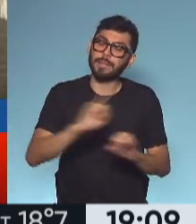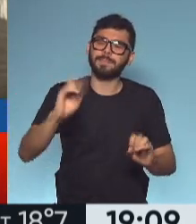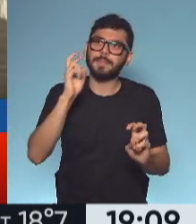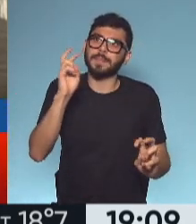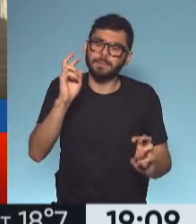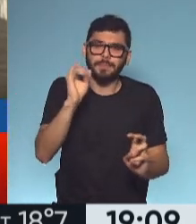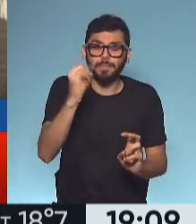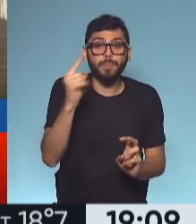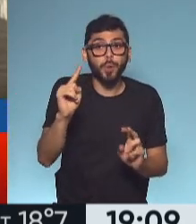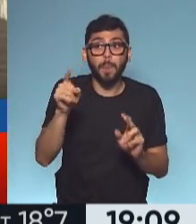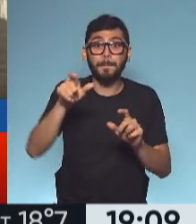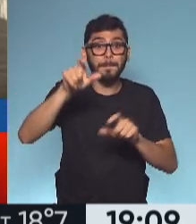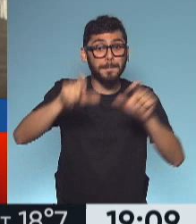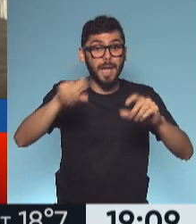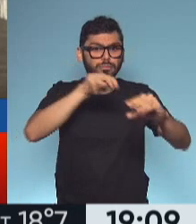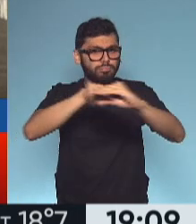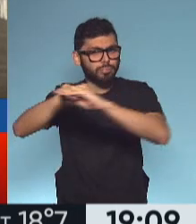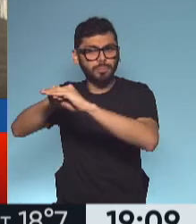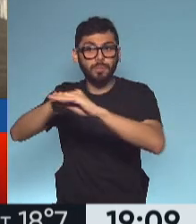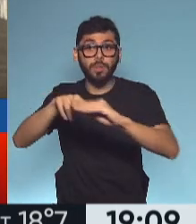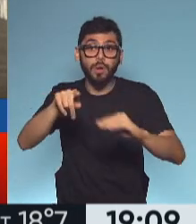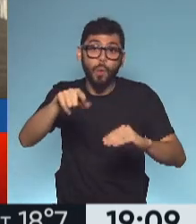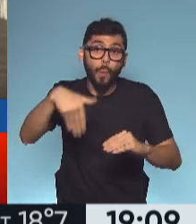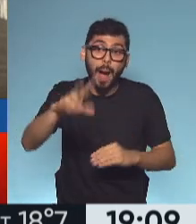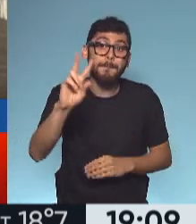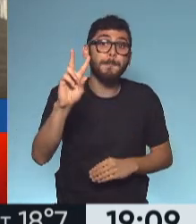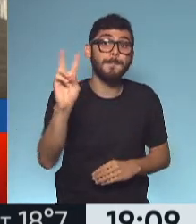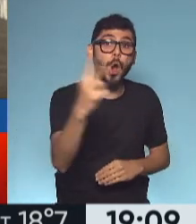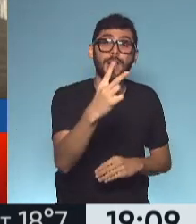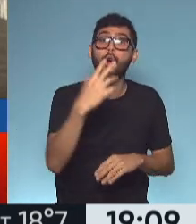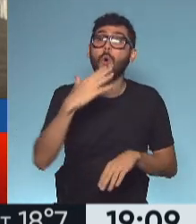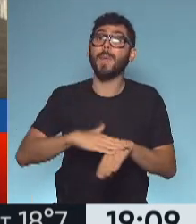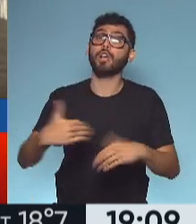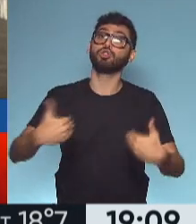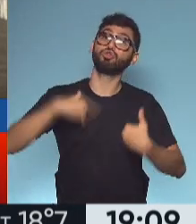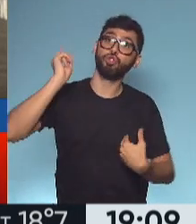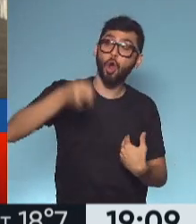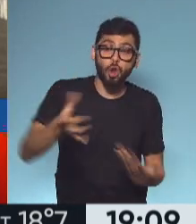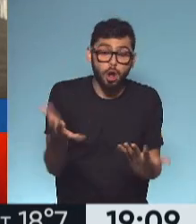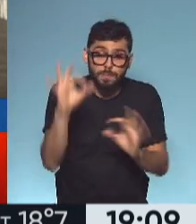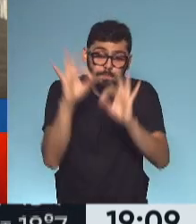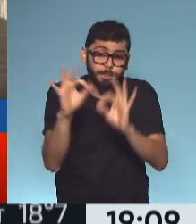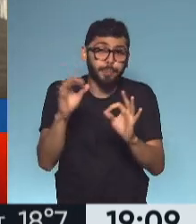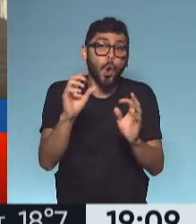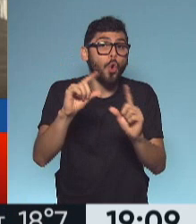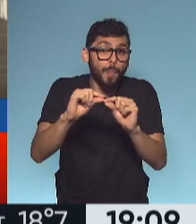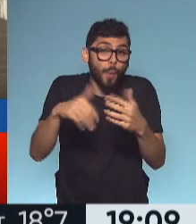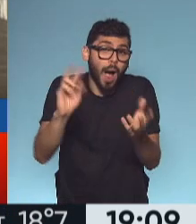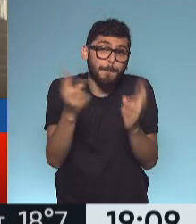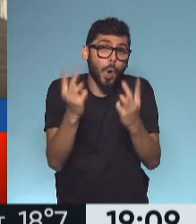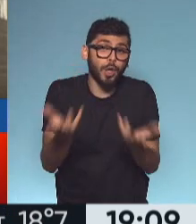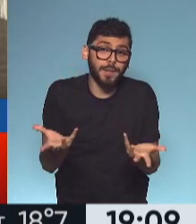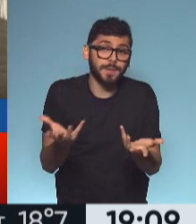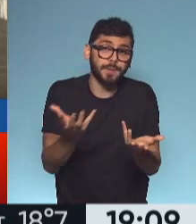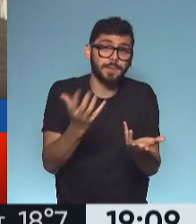un porcentaje muy grande de estas personas se van a morir. Claro. Pero no es que se van a morir porque lo digo yo, estadísticamente. Se van a morir. Bueno, estas son todas las